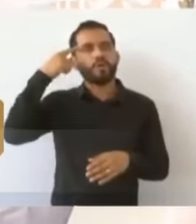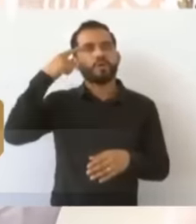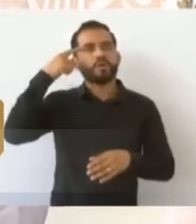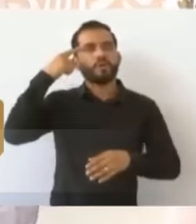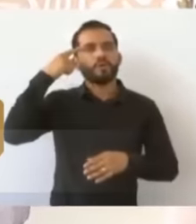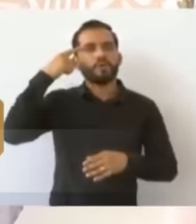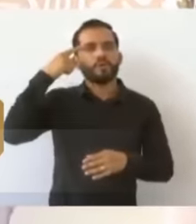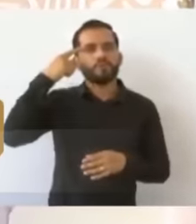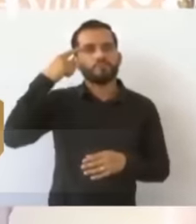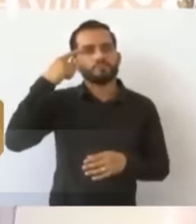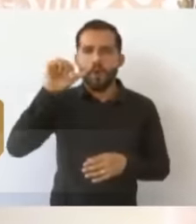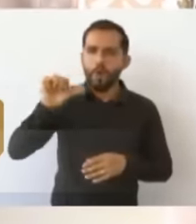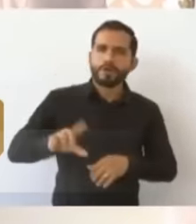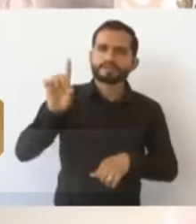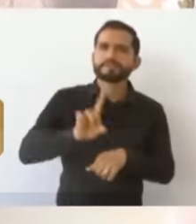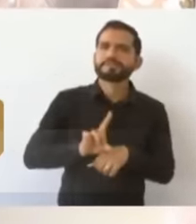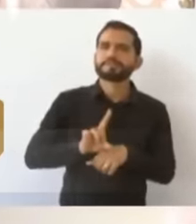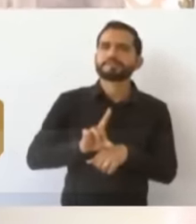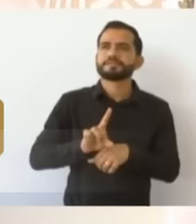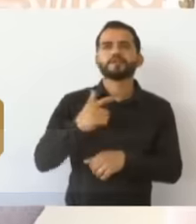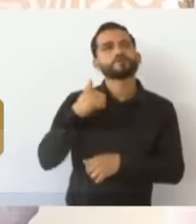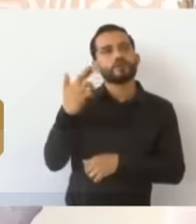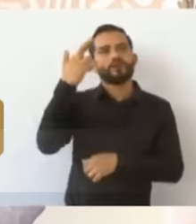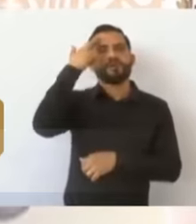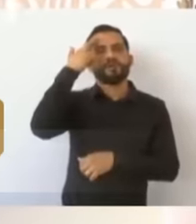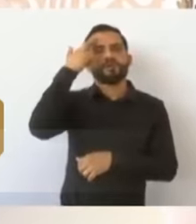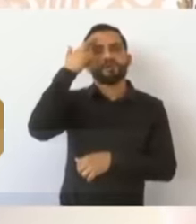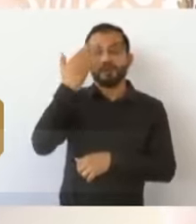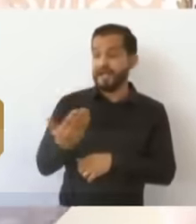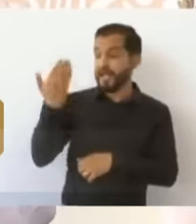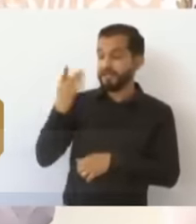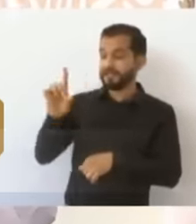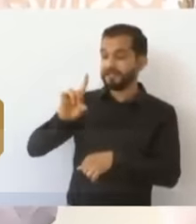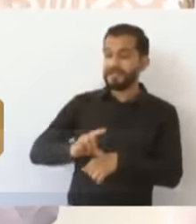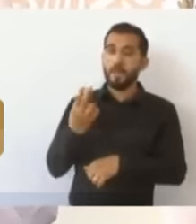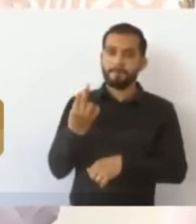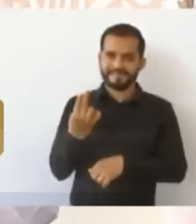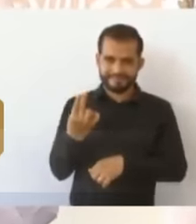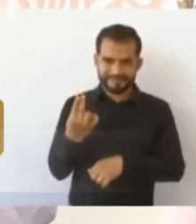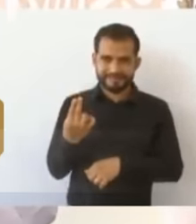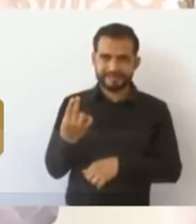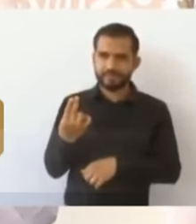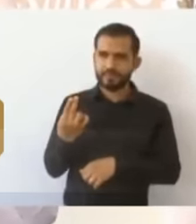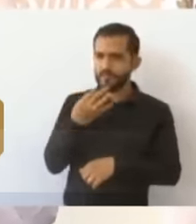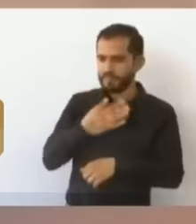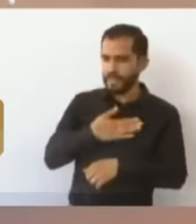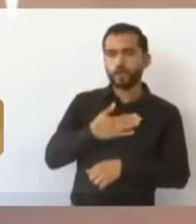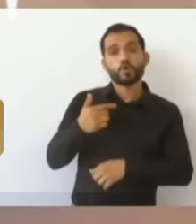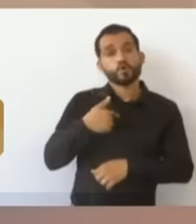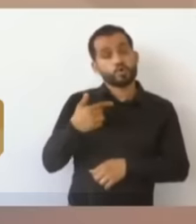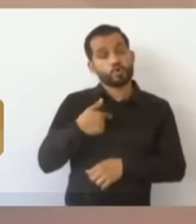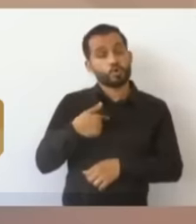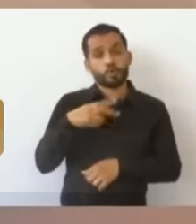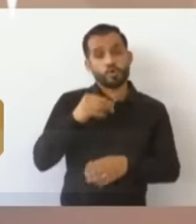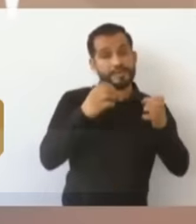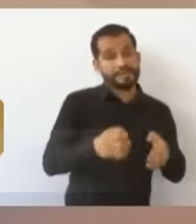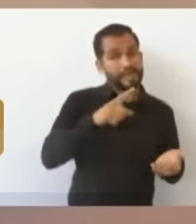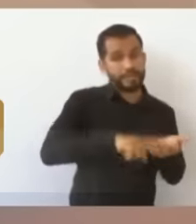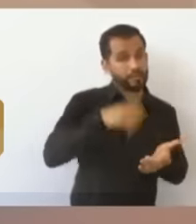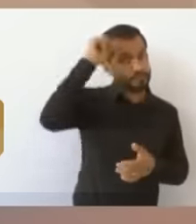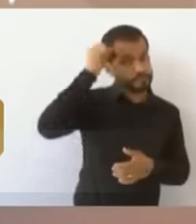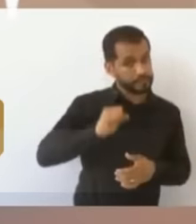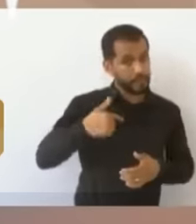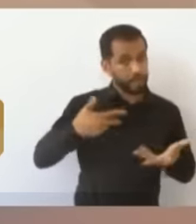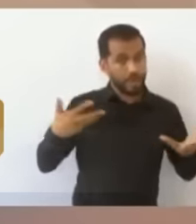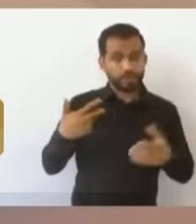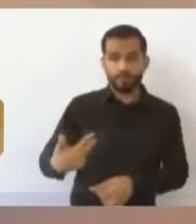Este día me recuerdan lo que me anunciaron el día 25, que estaba fuera del estado y que grabé un video